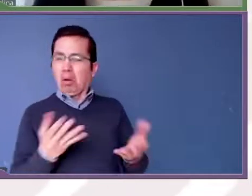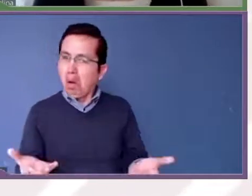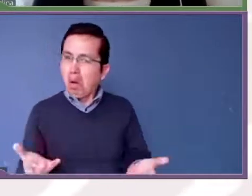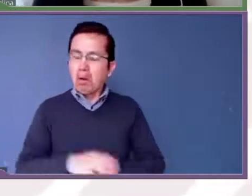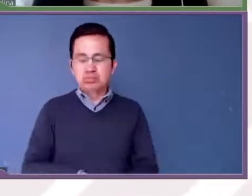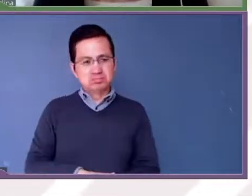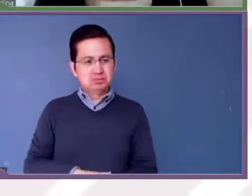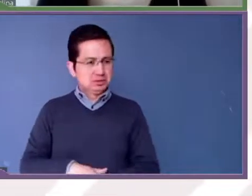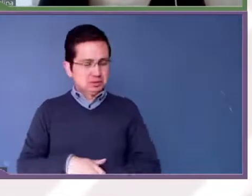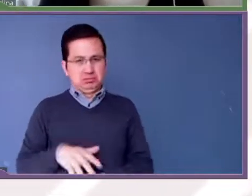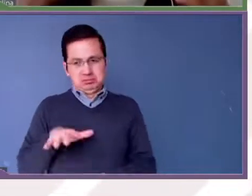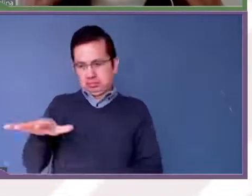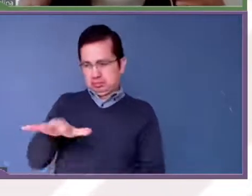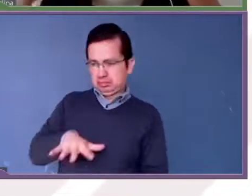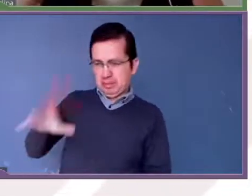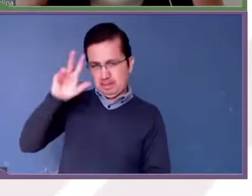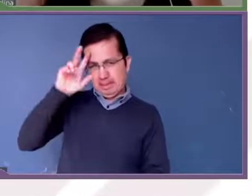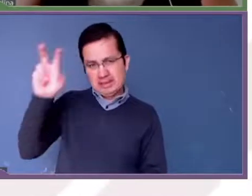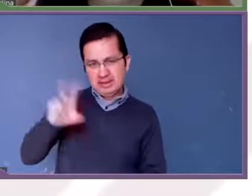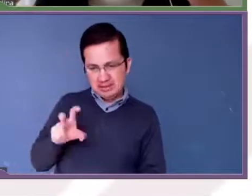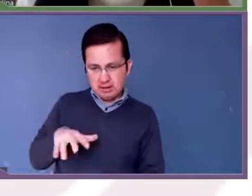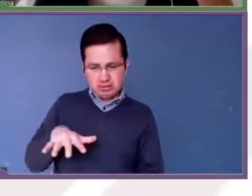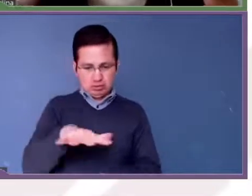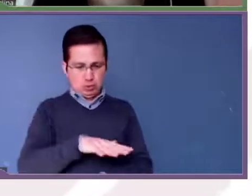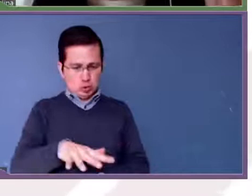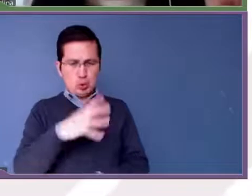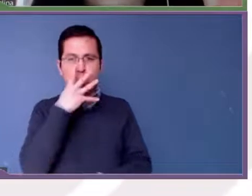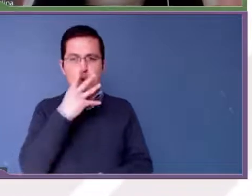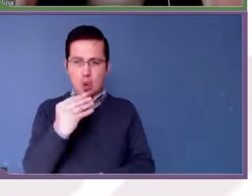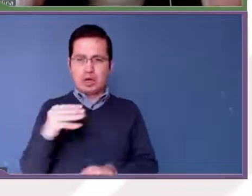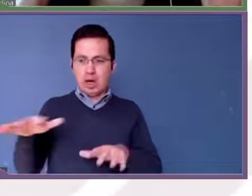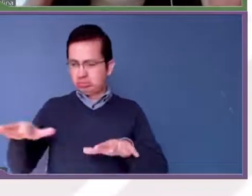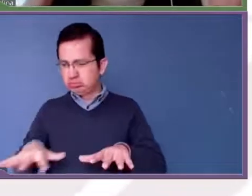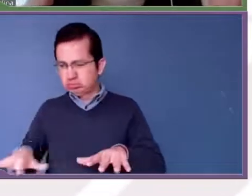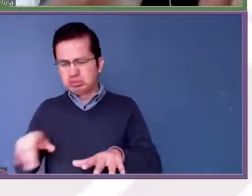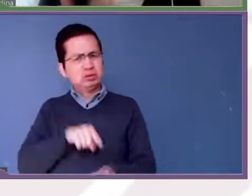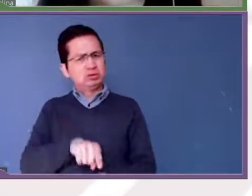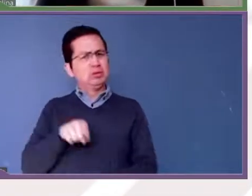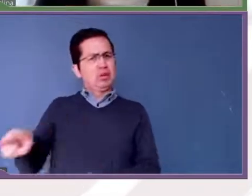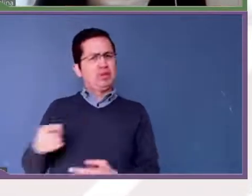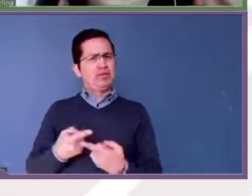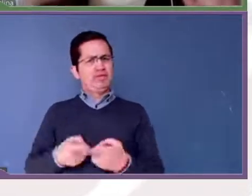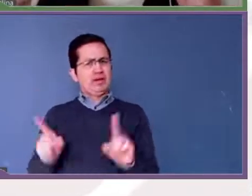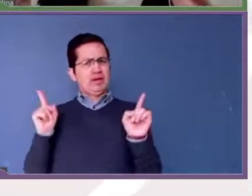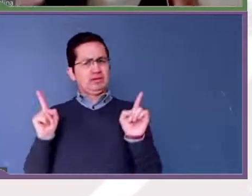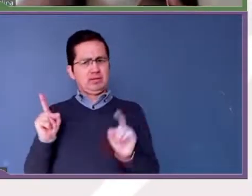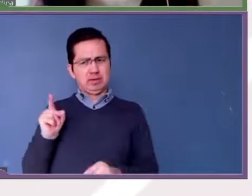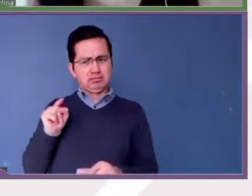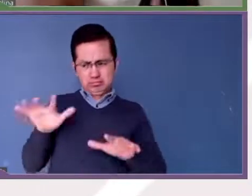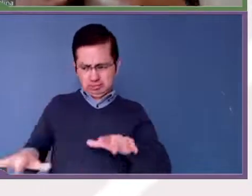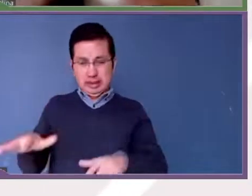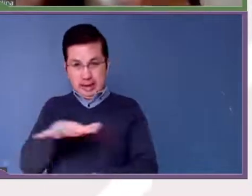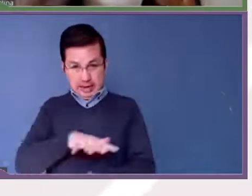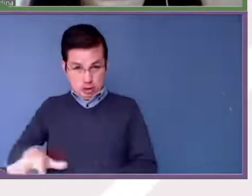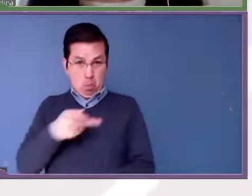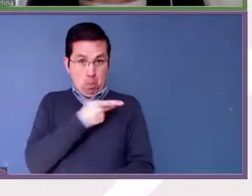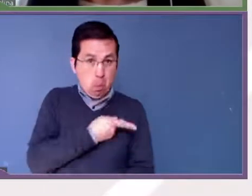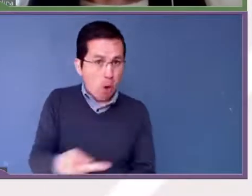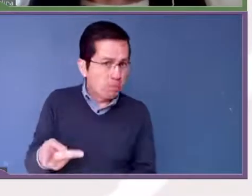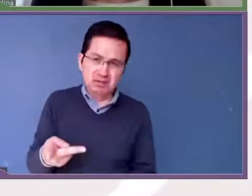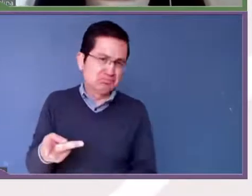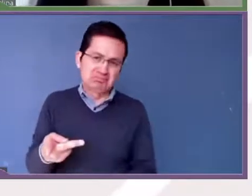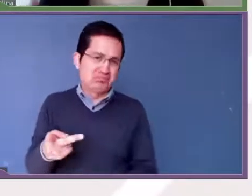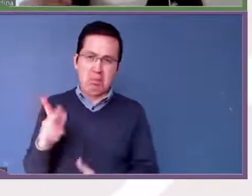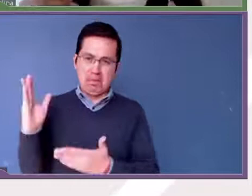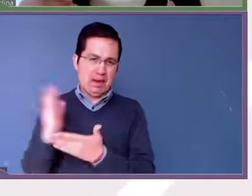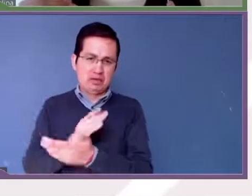dice Tatiana, ¿no? Que son alcaldías que tienen menos condiciones de pobreza, más nivel de escolaridad en la